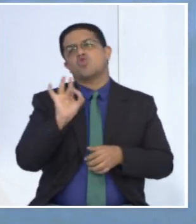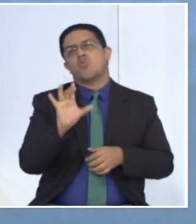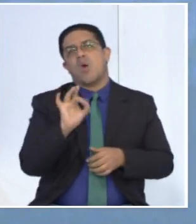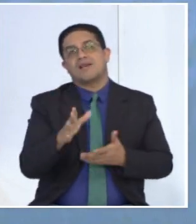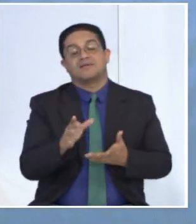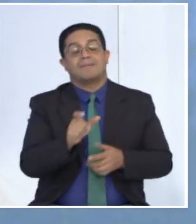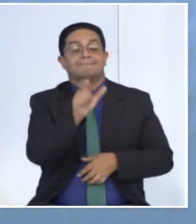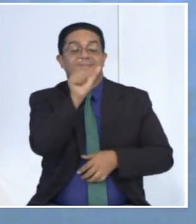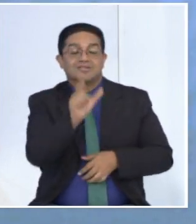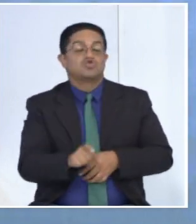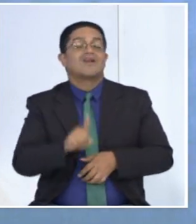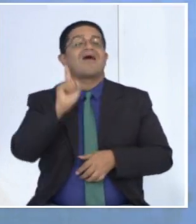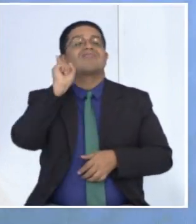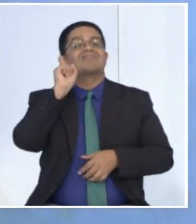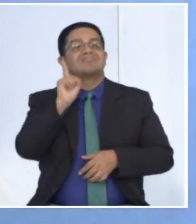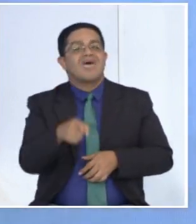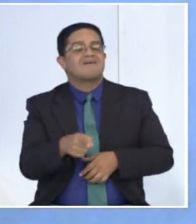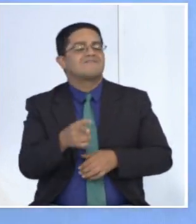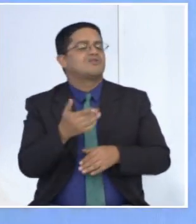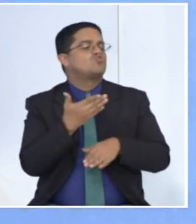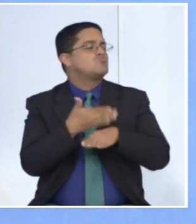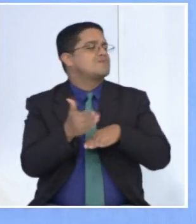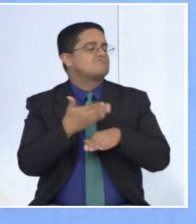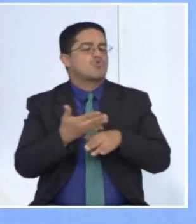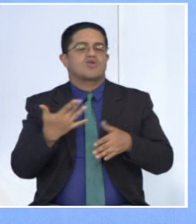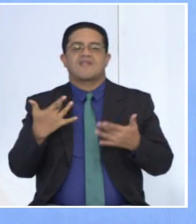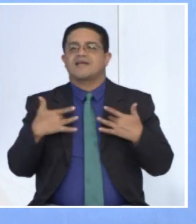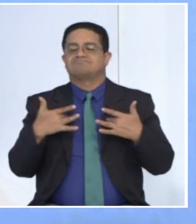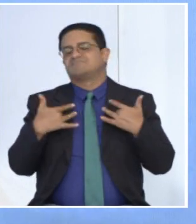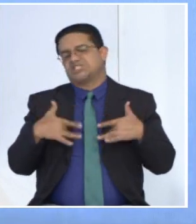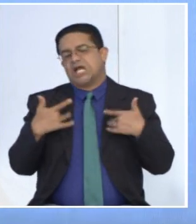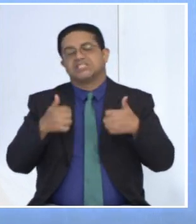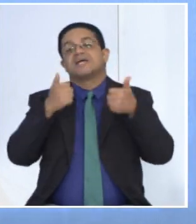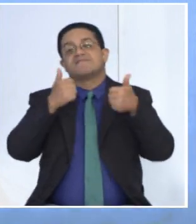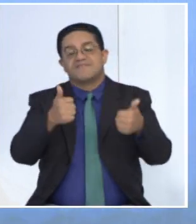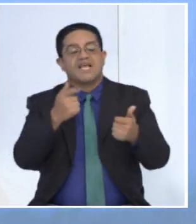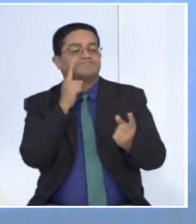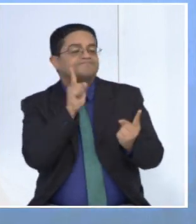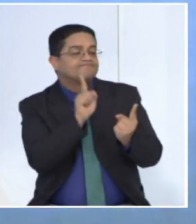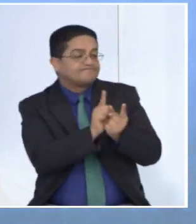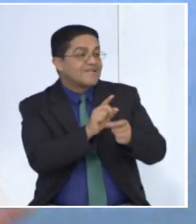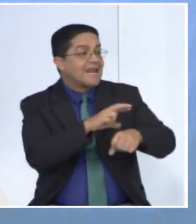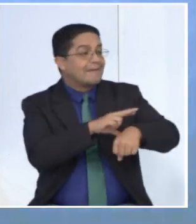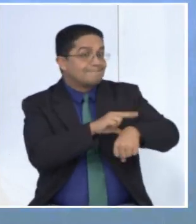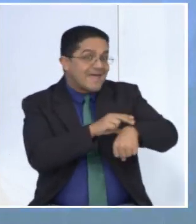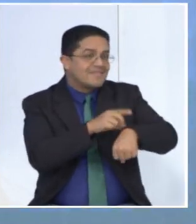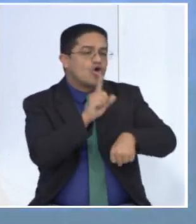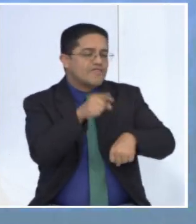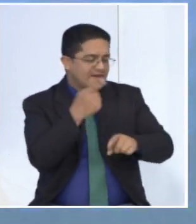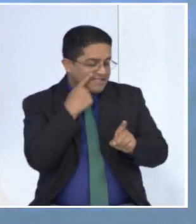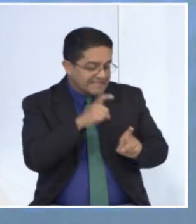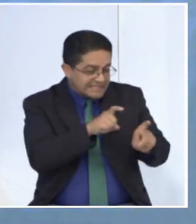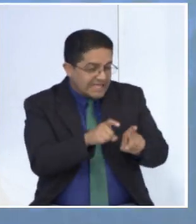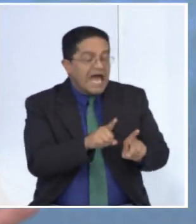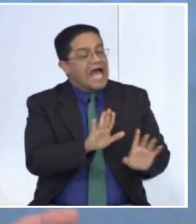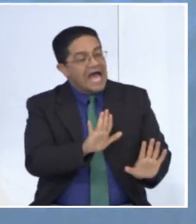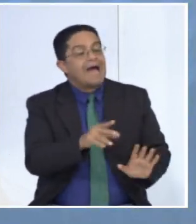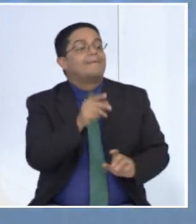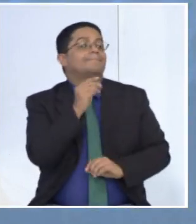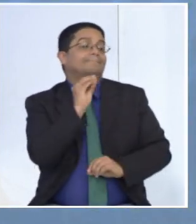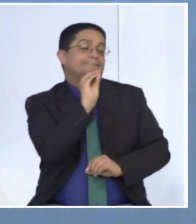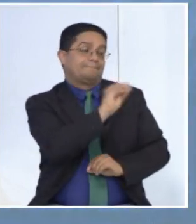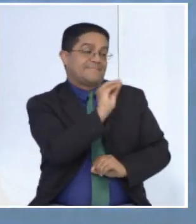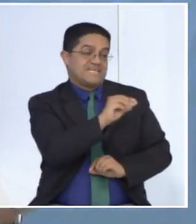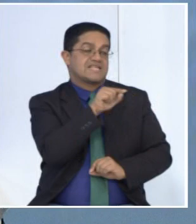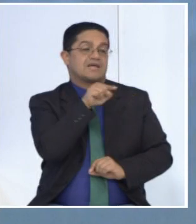paciente tiene que ir, así no tenga síntomas, para nosotros decirle, mire, sus arterias están levemente obstruidas, estas son las indicaciones que debe seguir para evitar